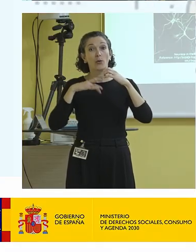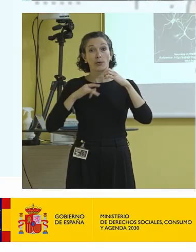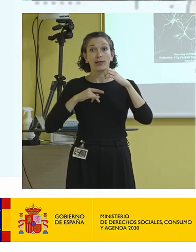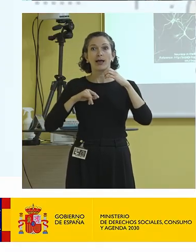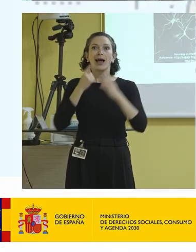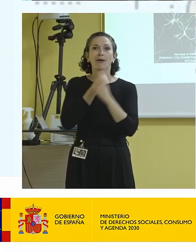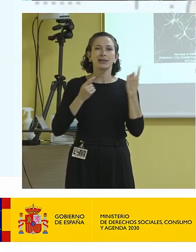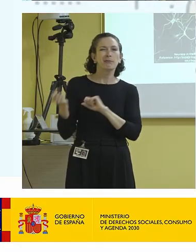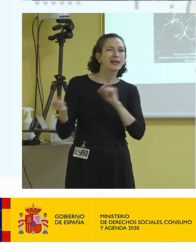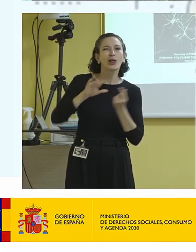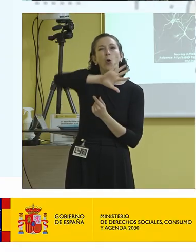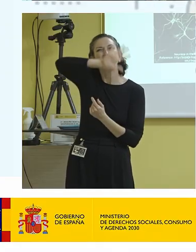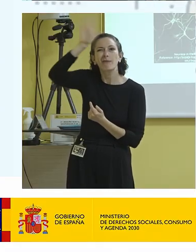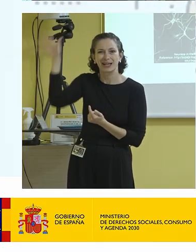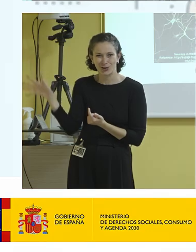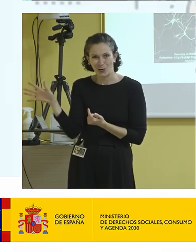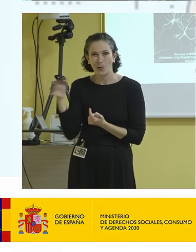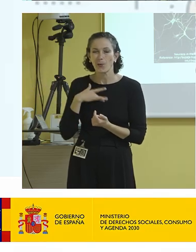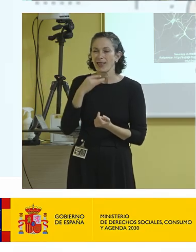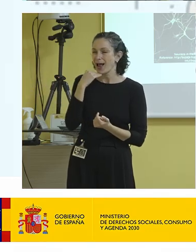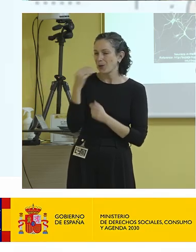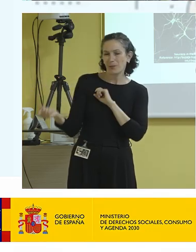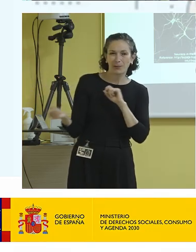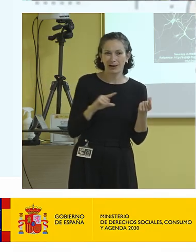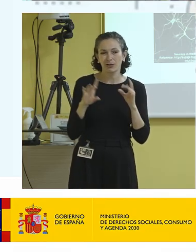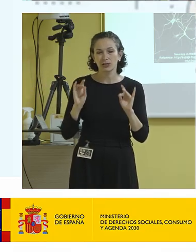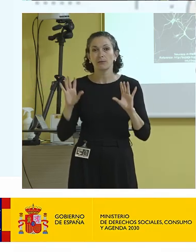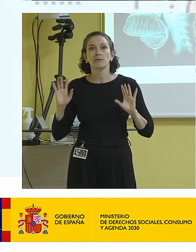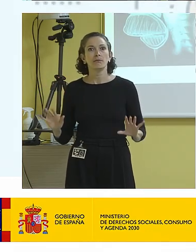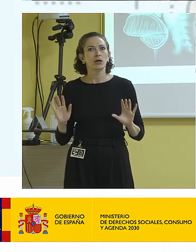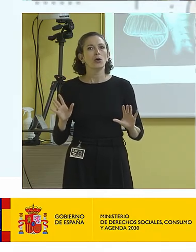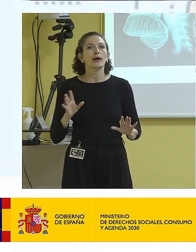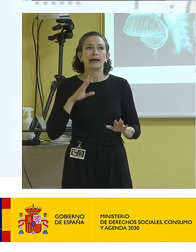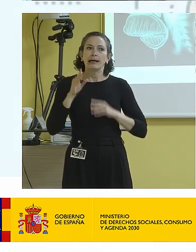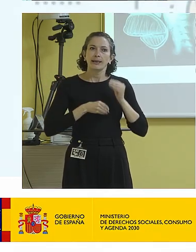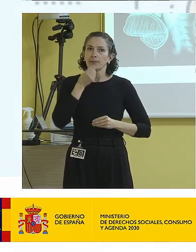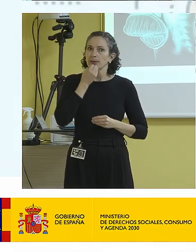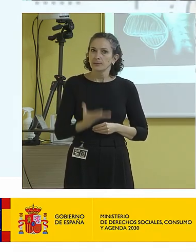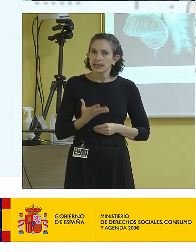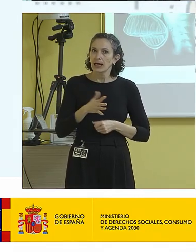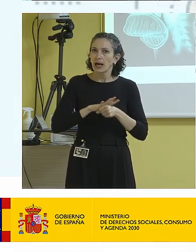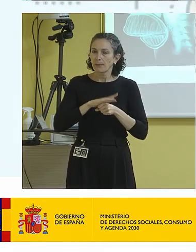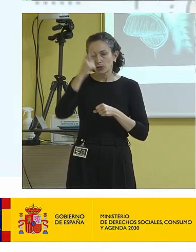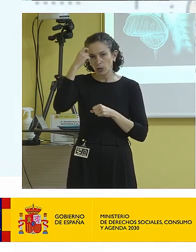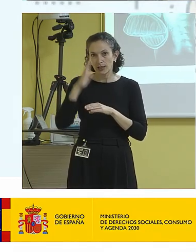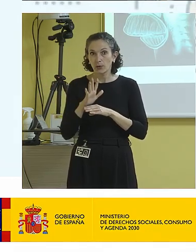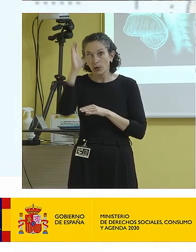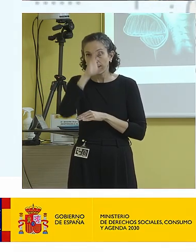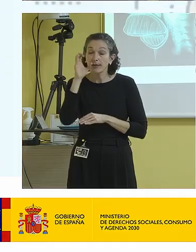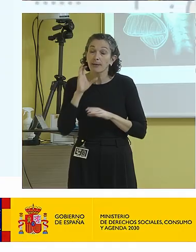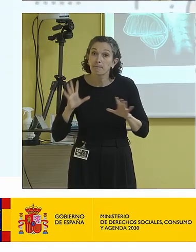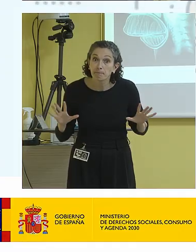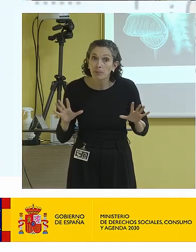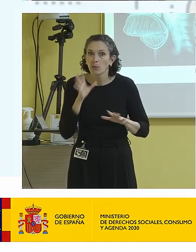al universo, es cierto que puede haber cierta similitud, pero no sé hasta qué punto estamos haciendo las cosas bien en neurociencia, porque cada vez sabemos